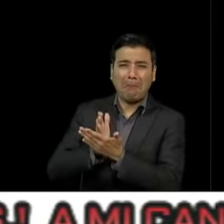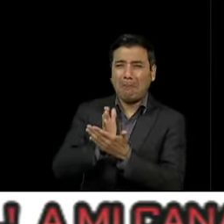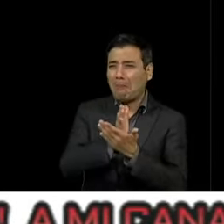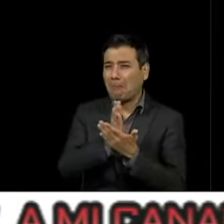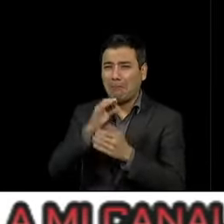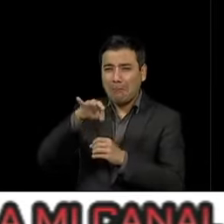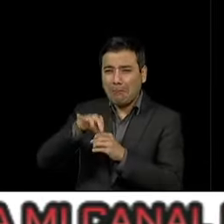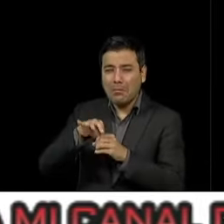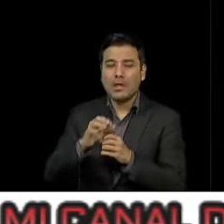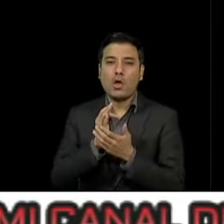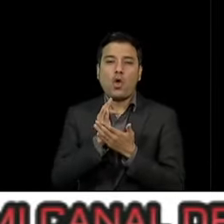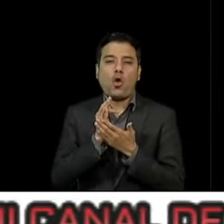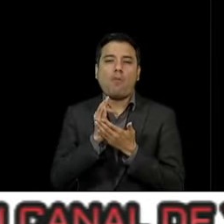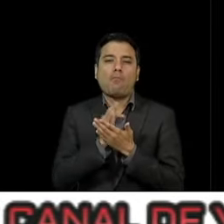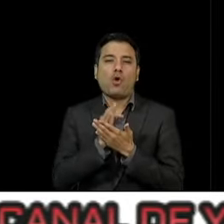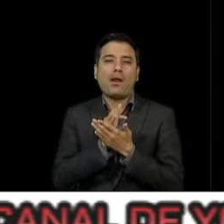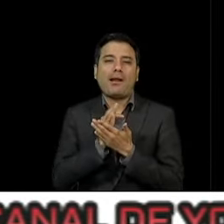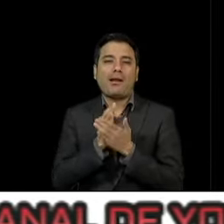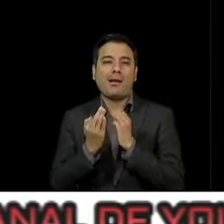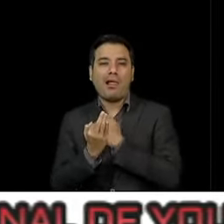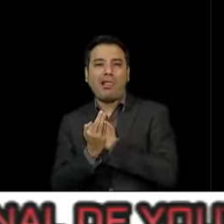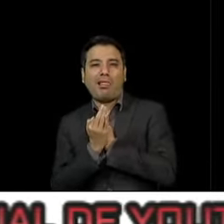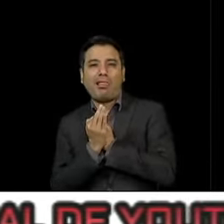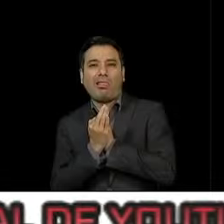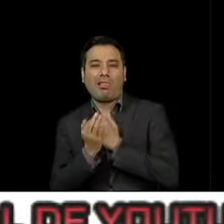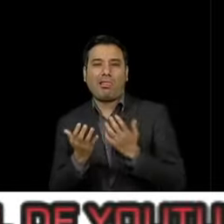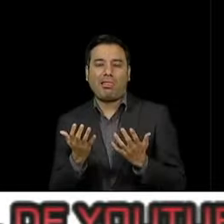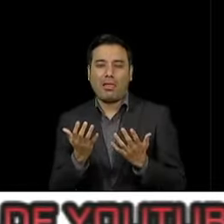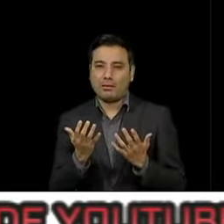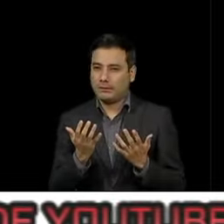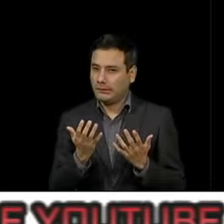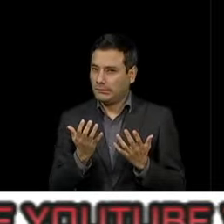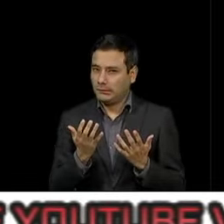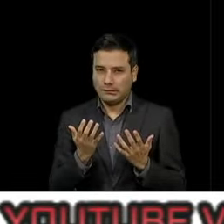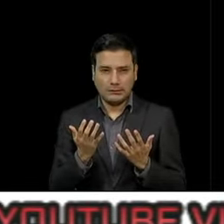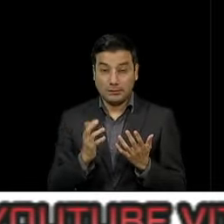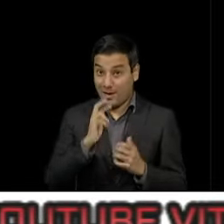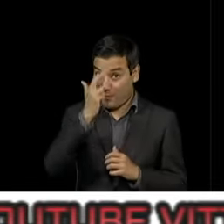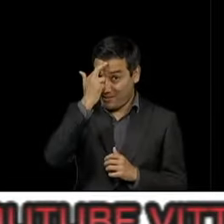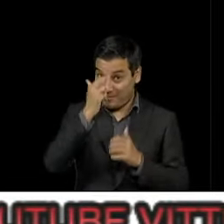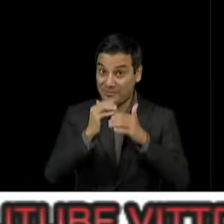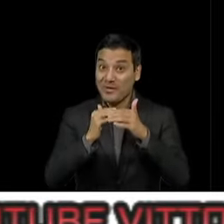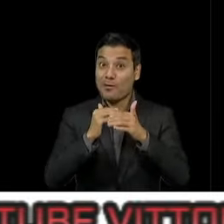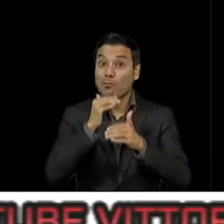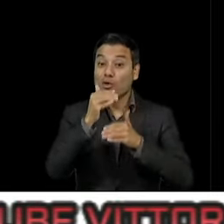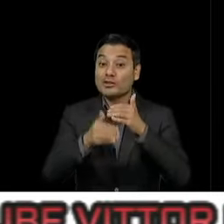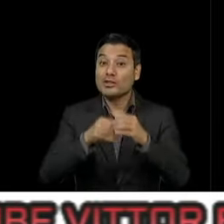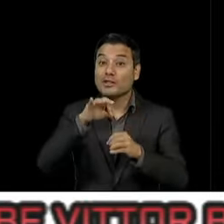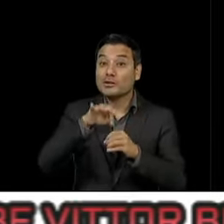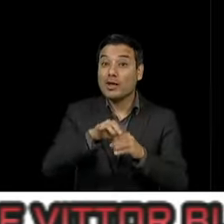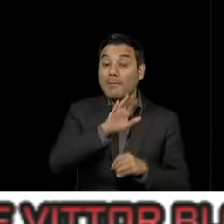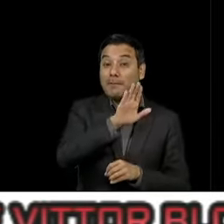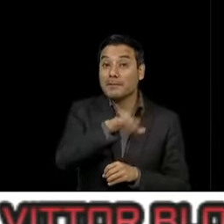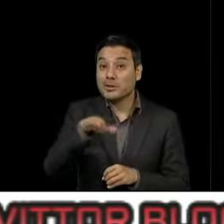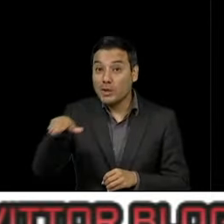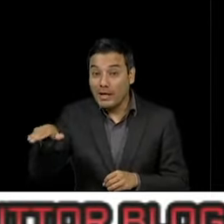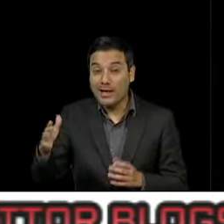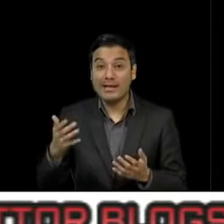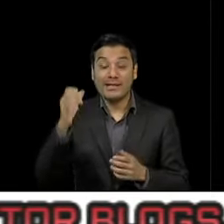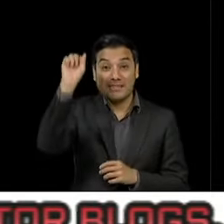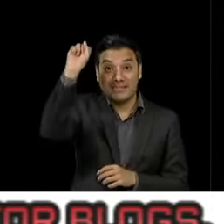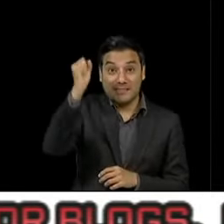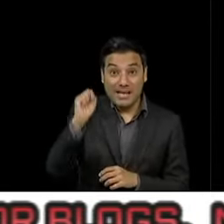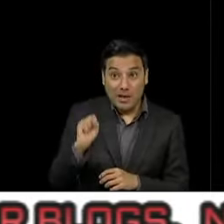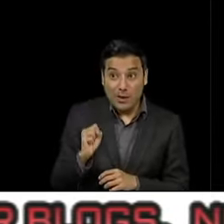vea beneficiado de esa intervención. No nos olvidamos del proceso electoral de Michoacán, de Sinaloa,